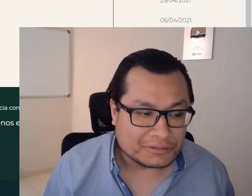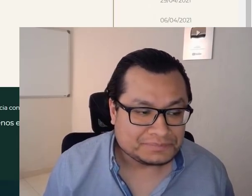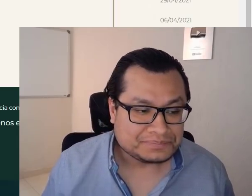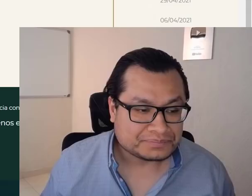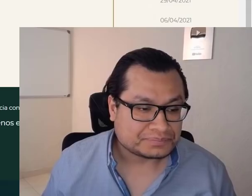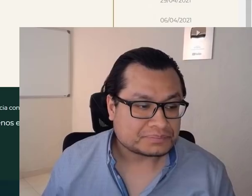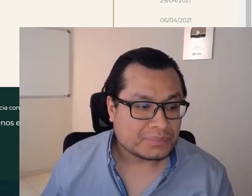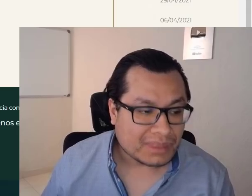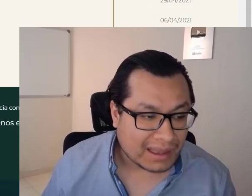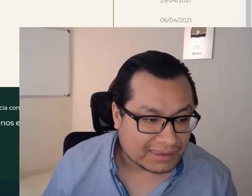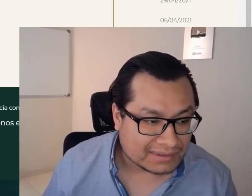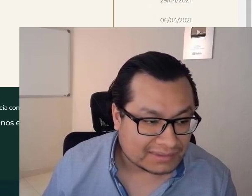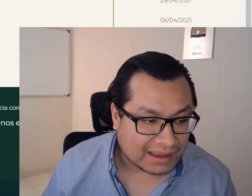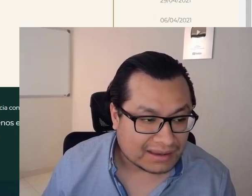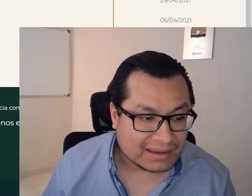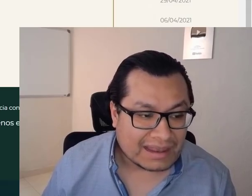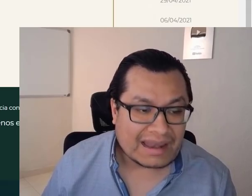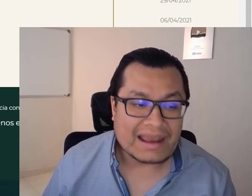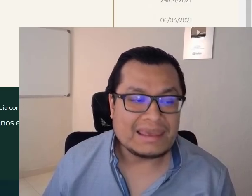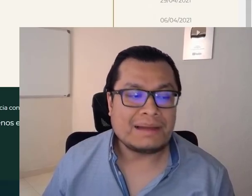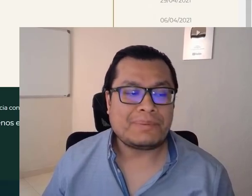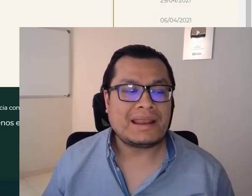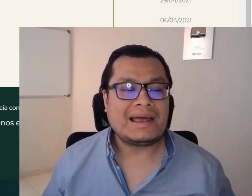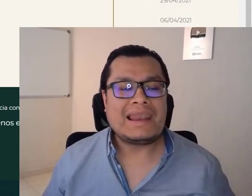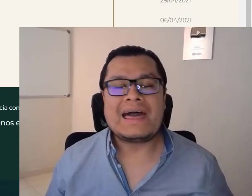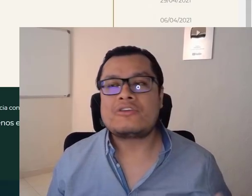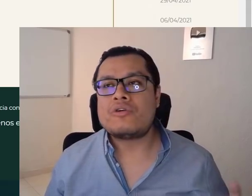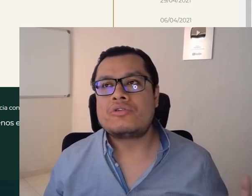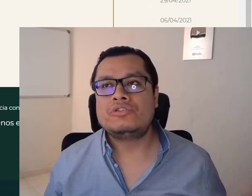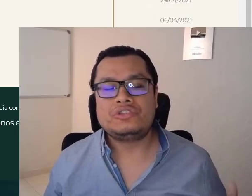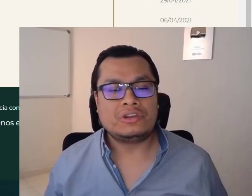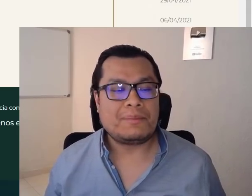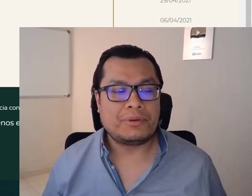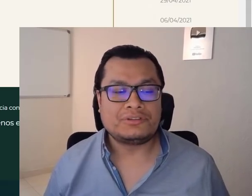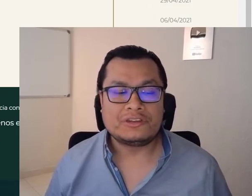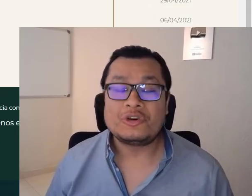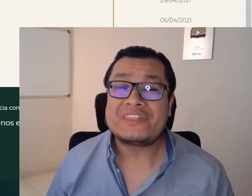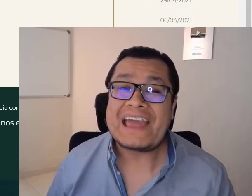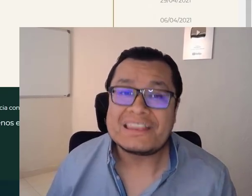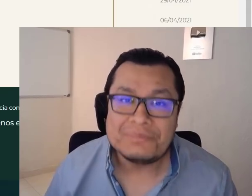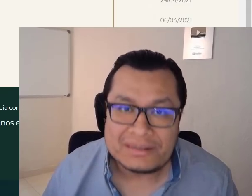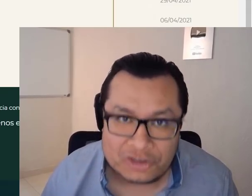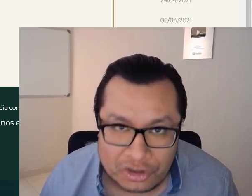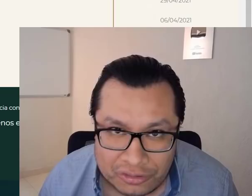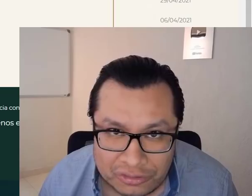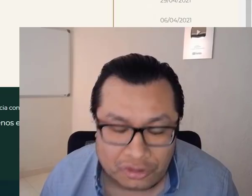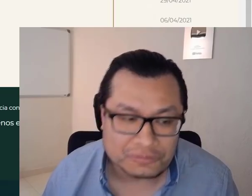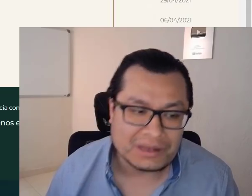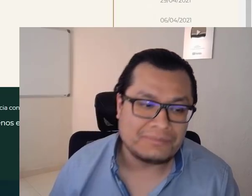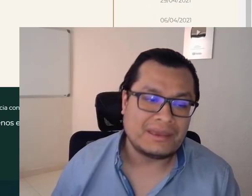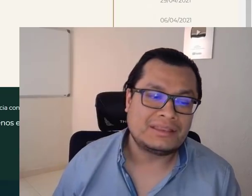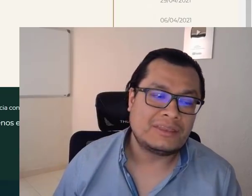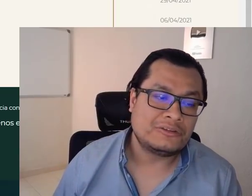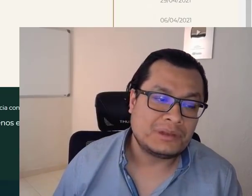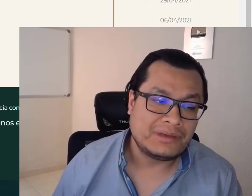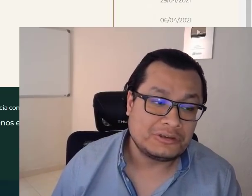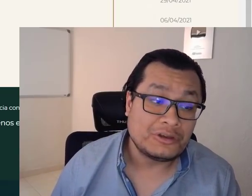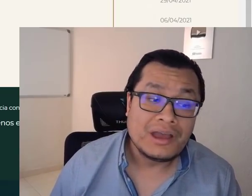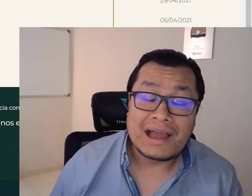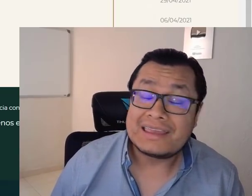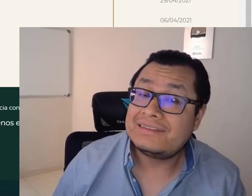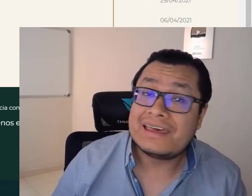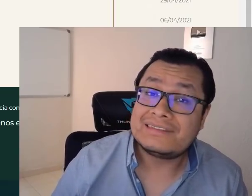habilitó aquí está la liga para la conclusión del proceso de admisión 2020